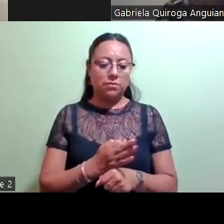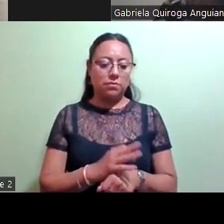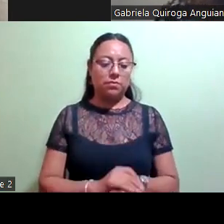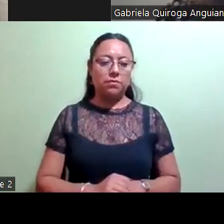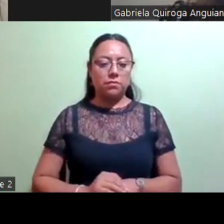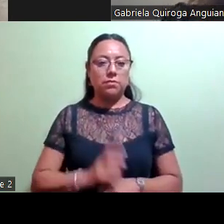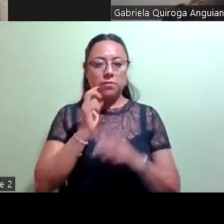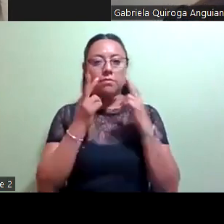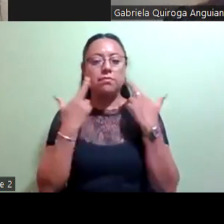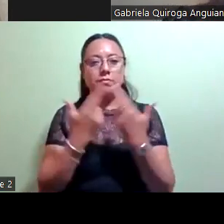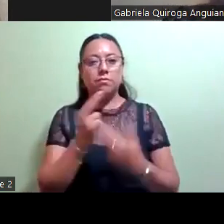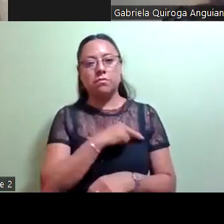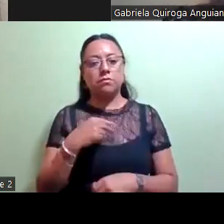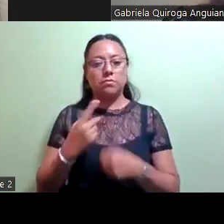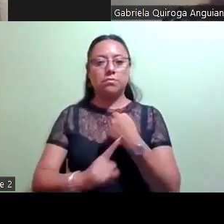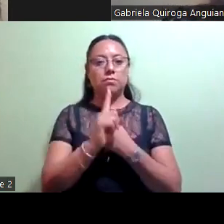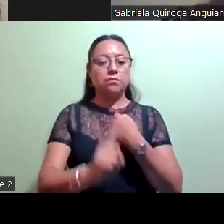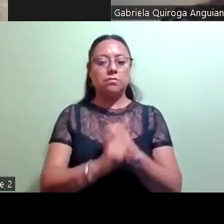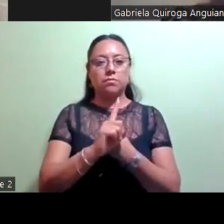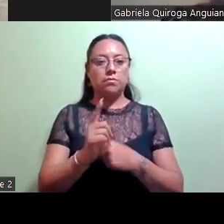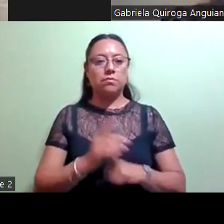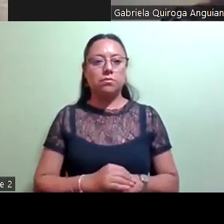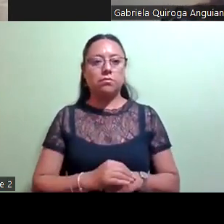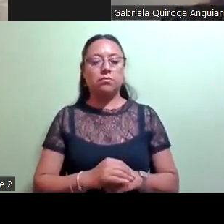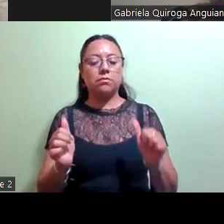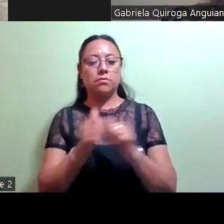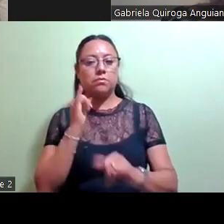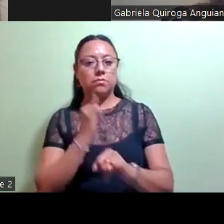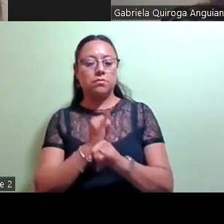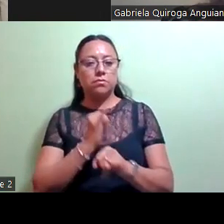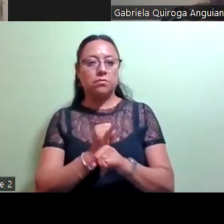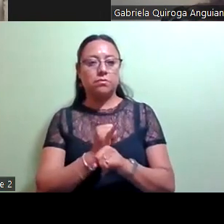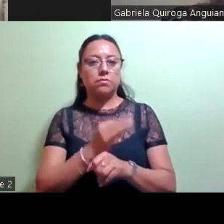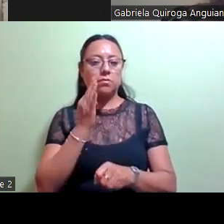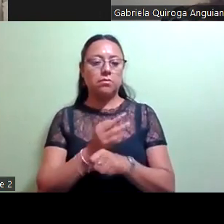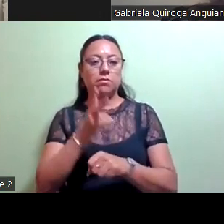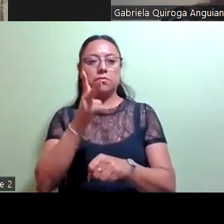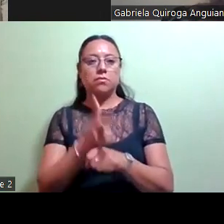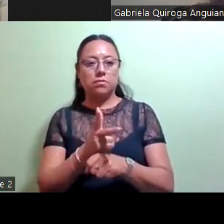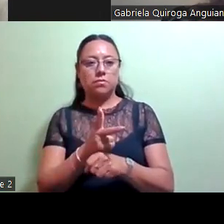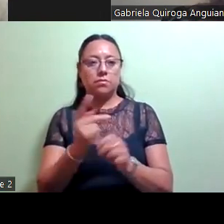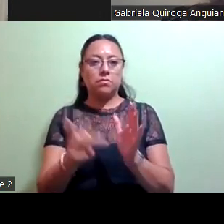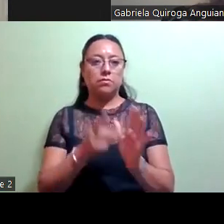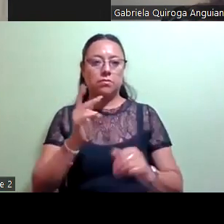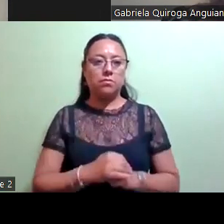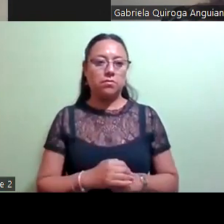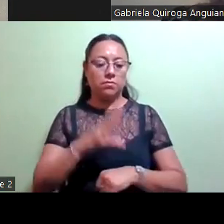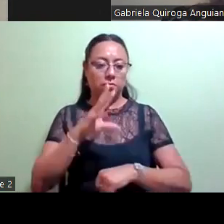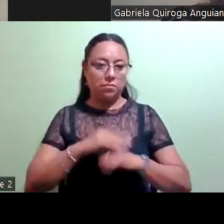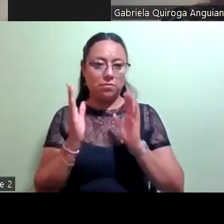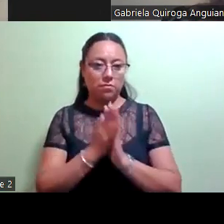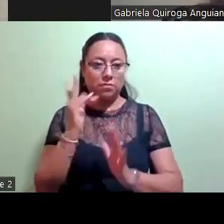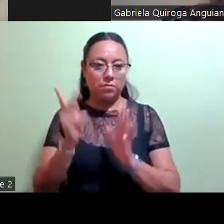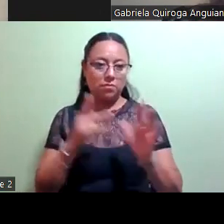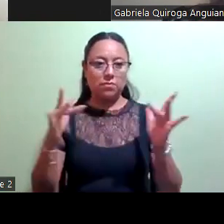la sesión, pero tuvimos un problema con internet y se nos cayó la transmisión. No sé si me permitiría enlazarlo nuevamente.